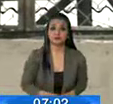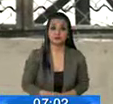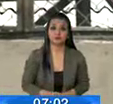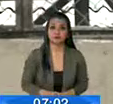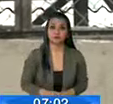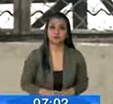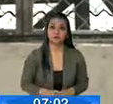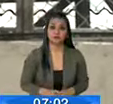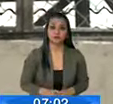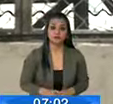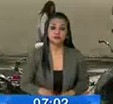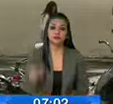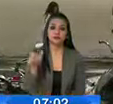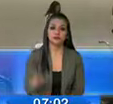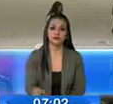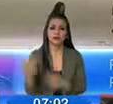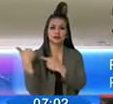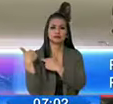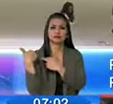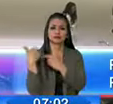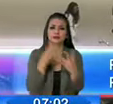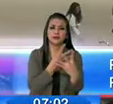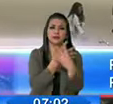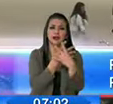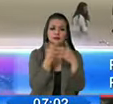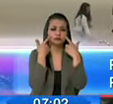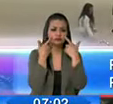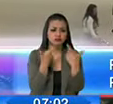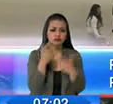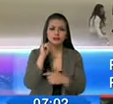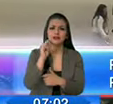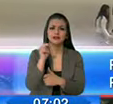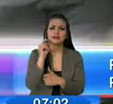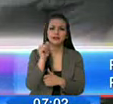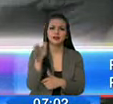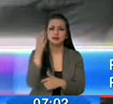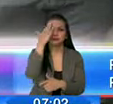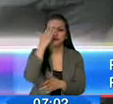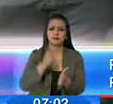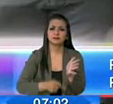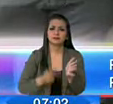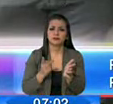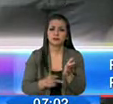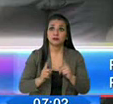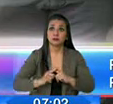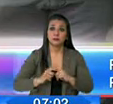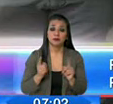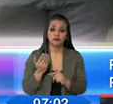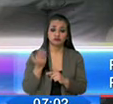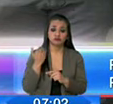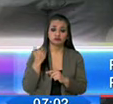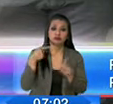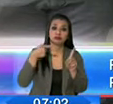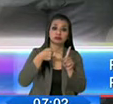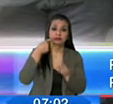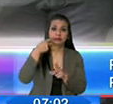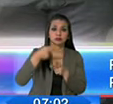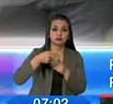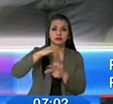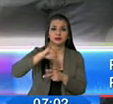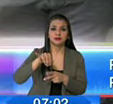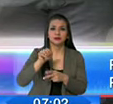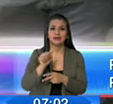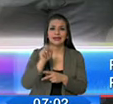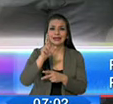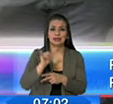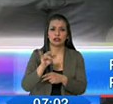Solo los encargados de la seguridad del CDP ubicado en el sector del Inca sabrán qué mismo pasó. Lo único cierto es que horas atrás Jairo Jonathan Tomalá Burgos, quien estaba